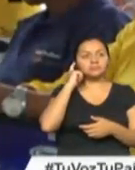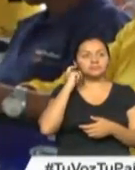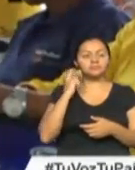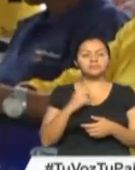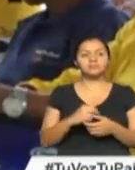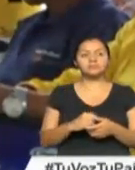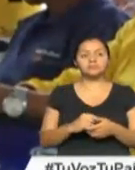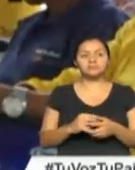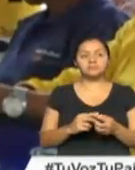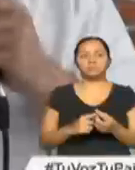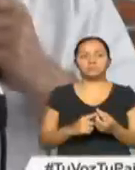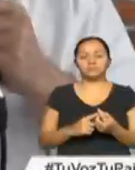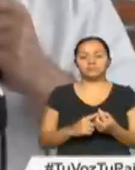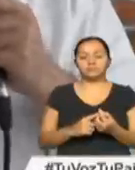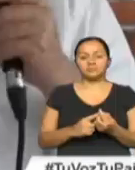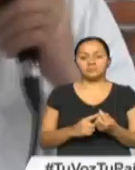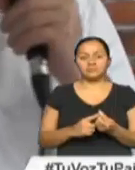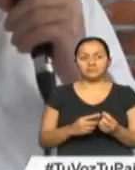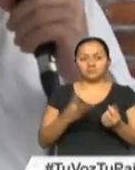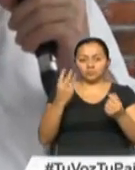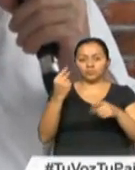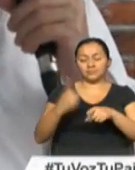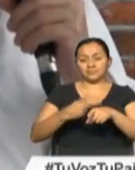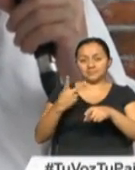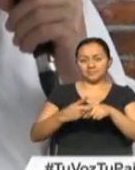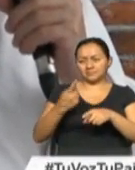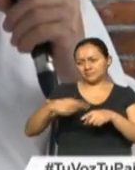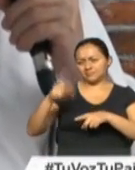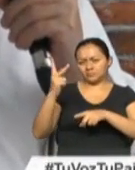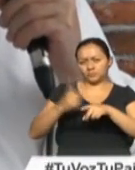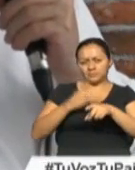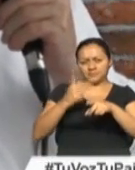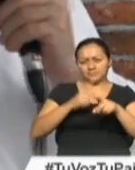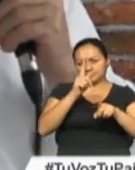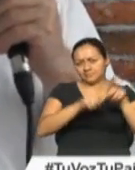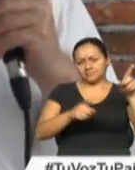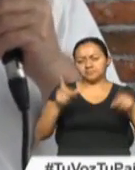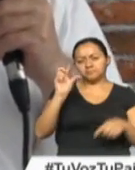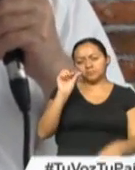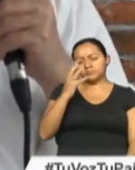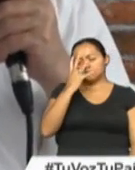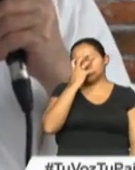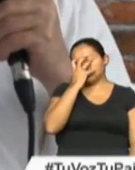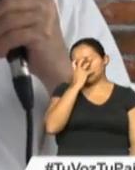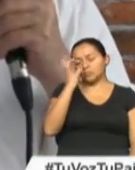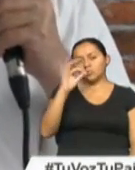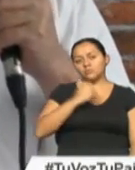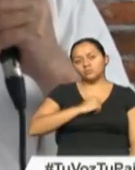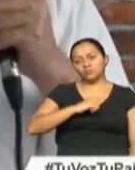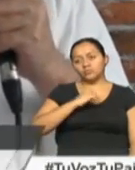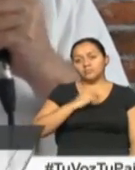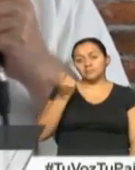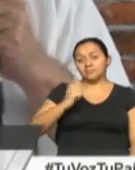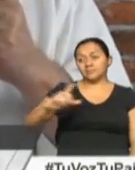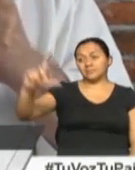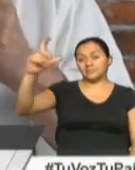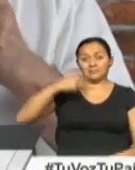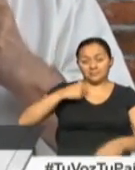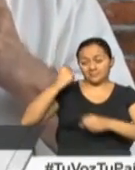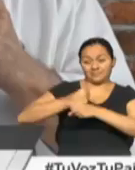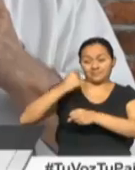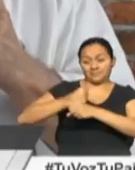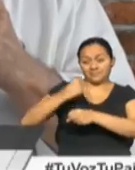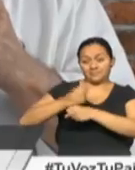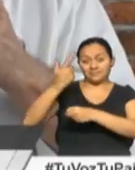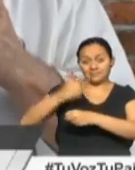veces ustedes, los compañeros productores, se lamentan los precios que reciben por sus